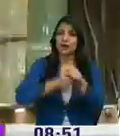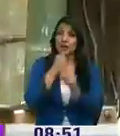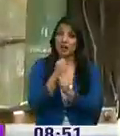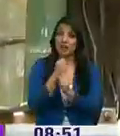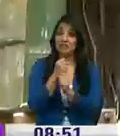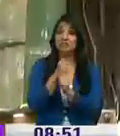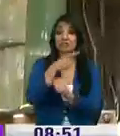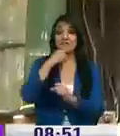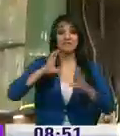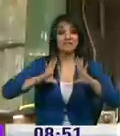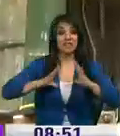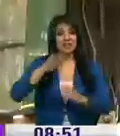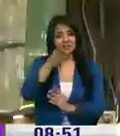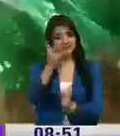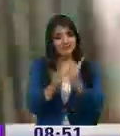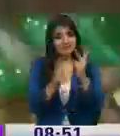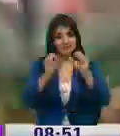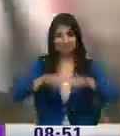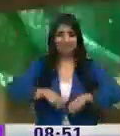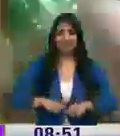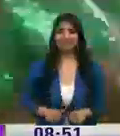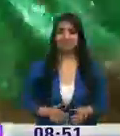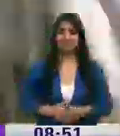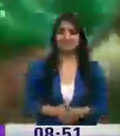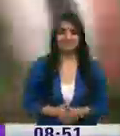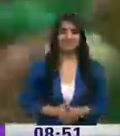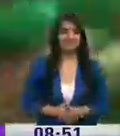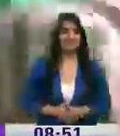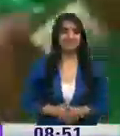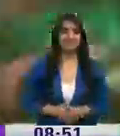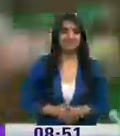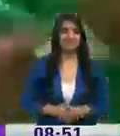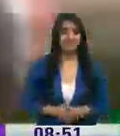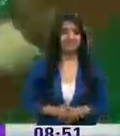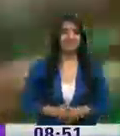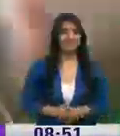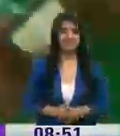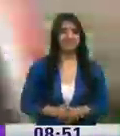alternativa más para este feriado. Desde Santo Domingo de los Sáchilas, informó Gisela Moreira Lor.